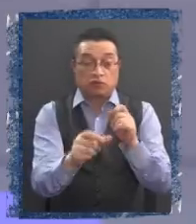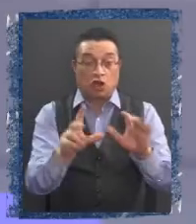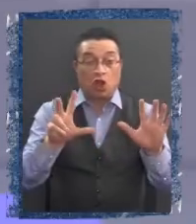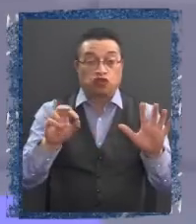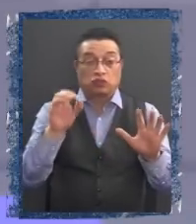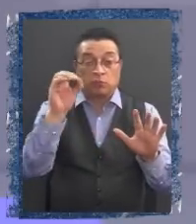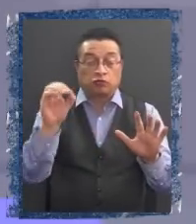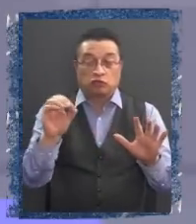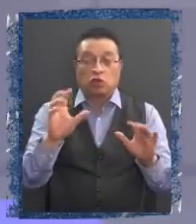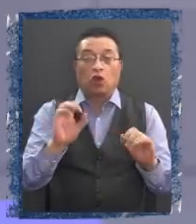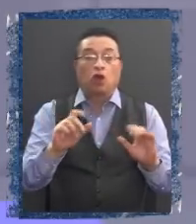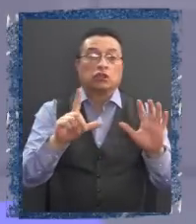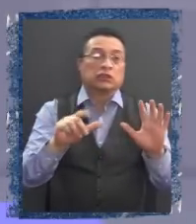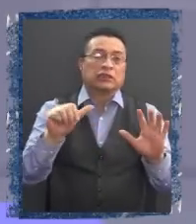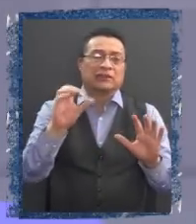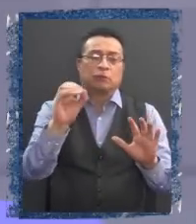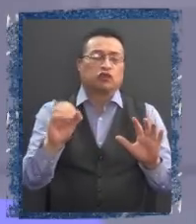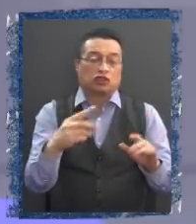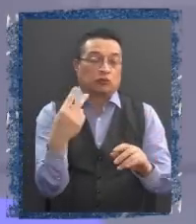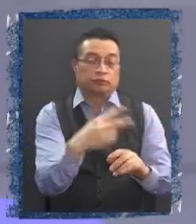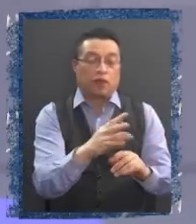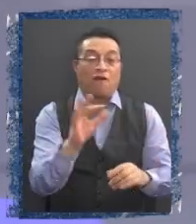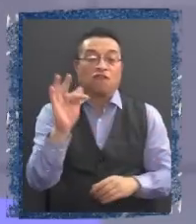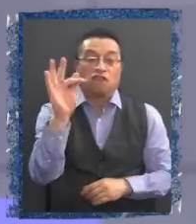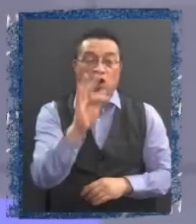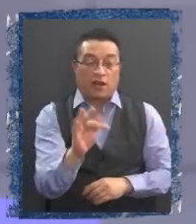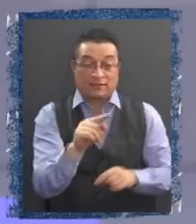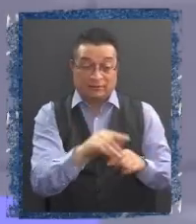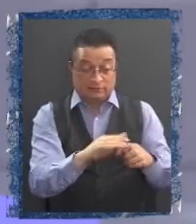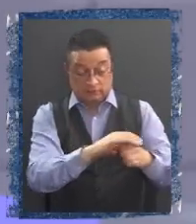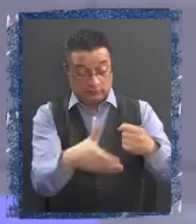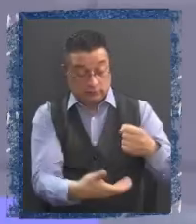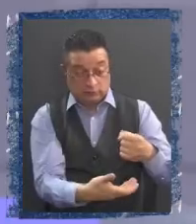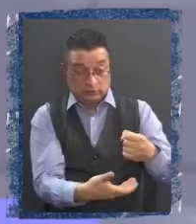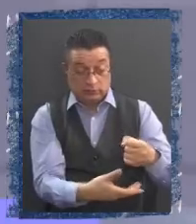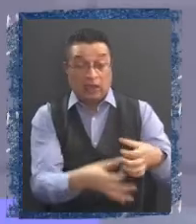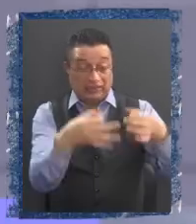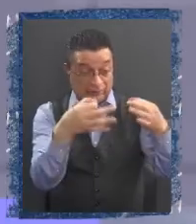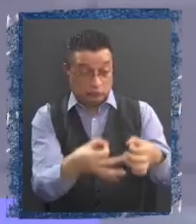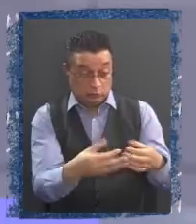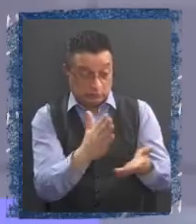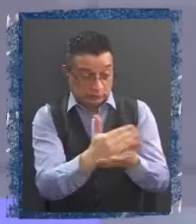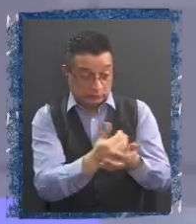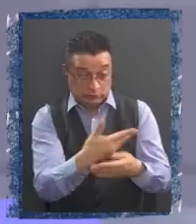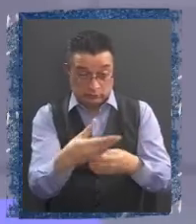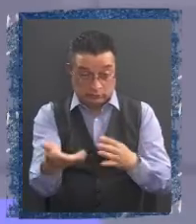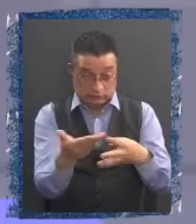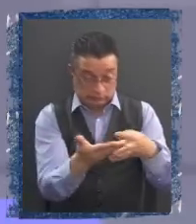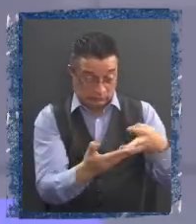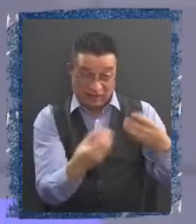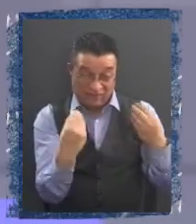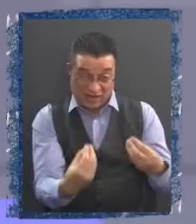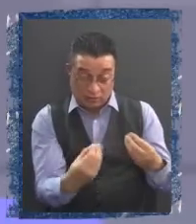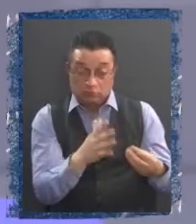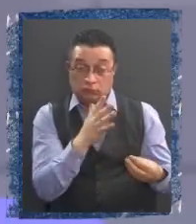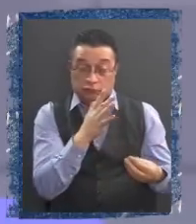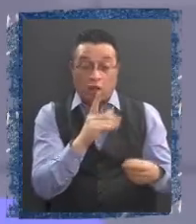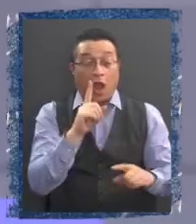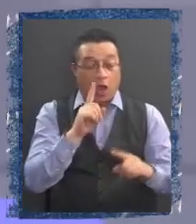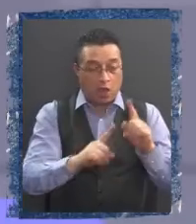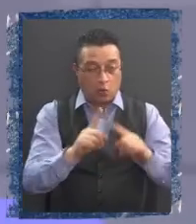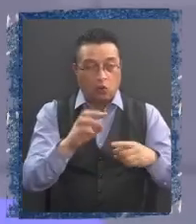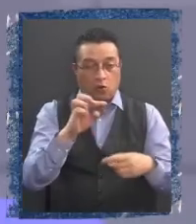en 76% que está en FONASA, y esos recursos nada asegura que se hagan bien. Es cierto que hay ciertos principios que